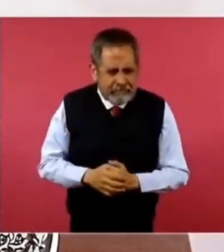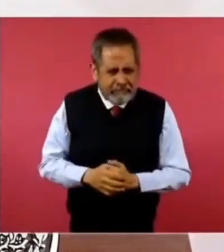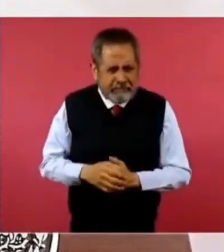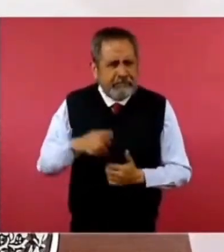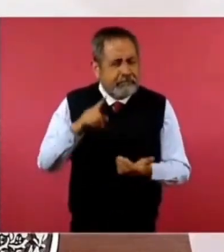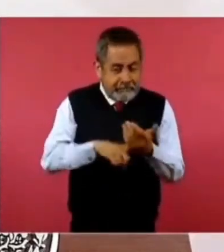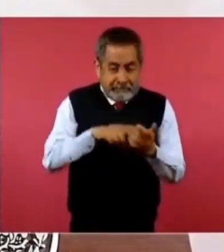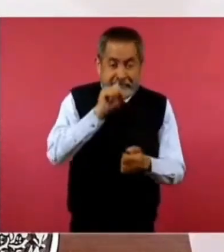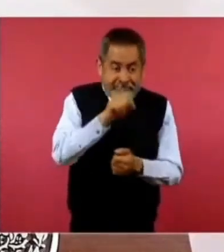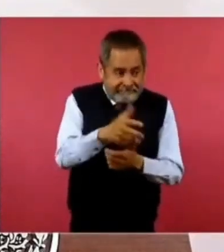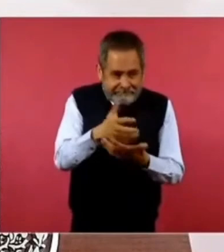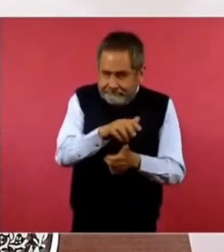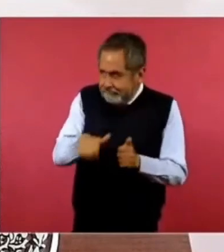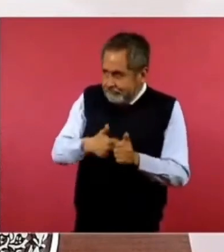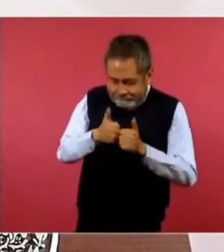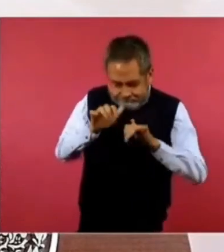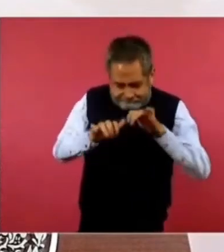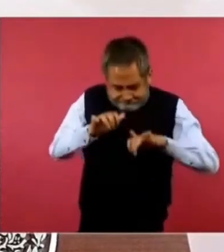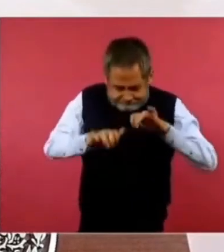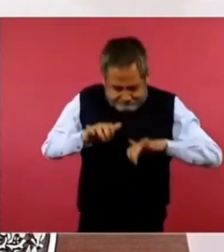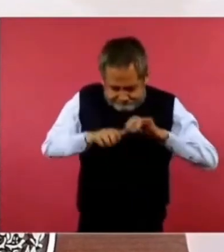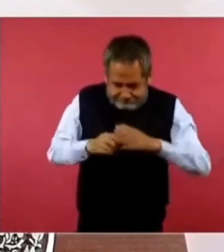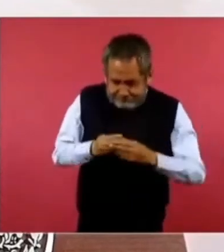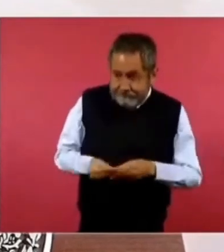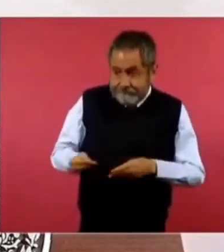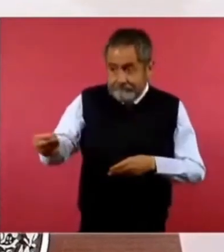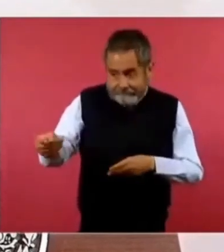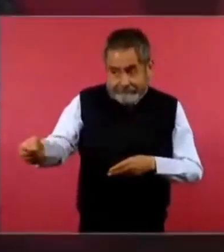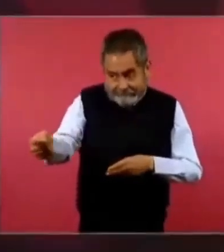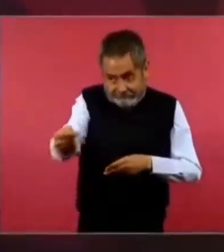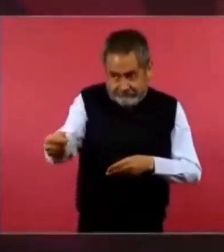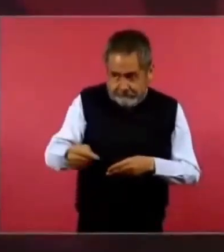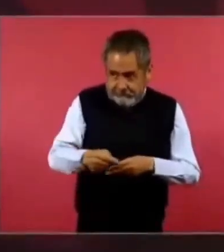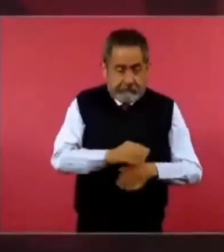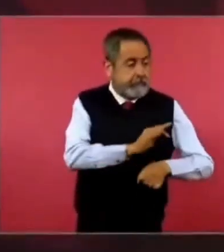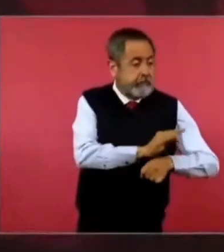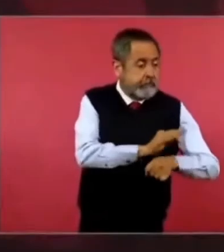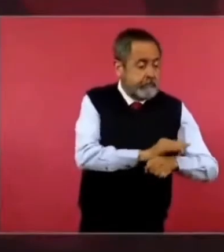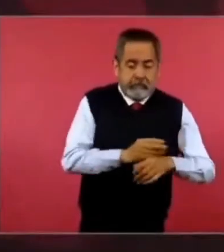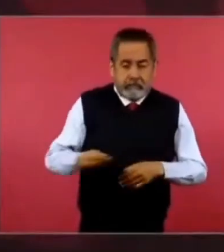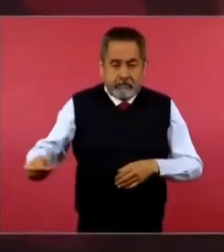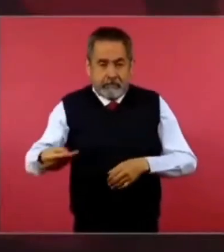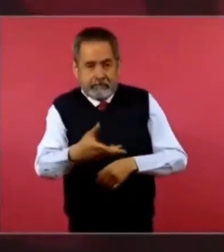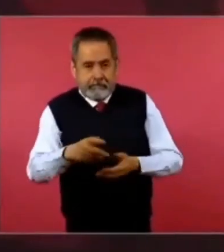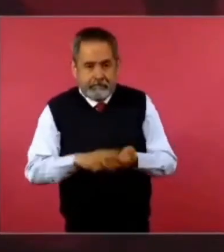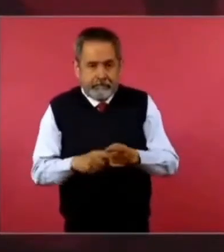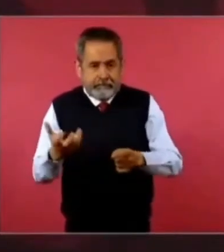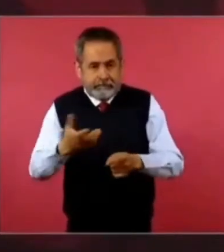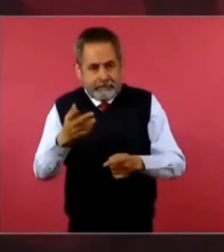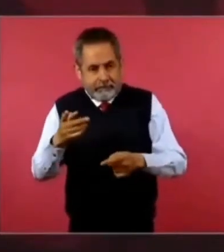hecha por ellos, que le da la libertad? No fue hecha por ellos.